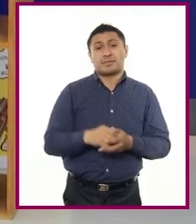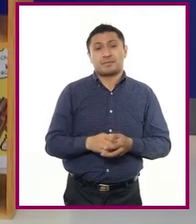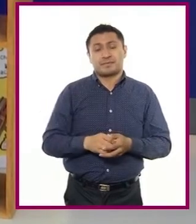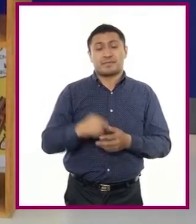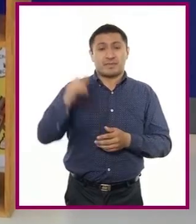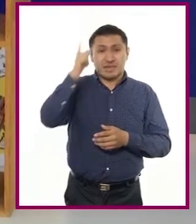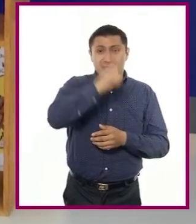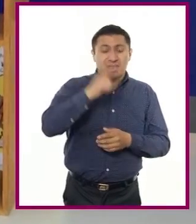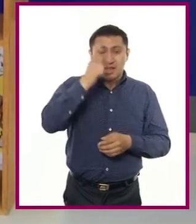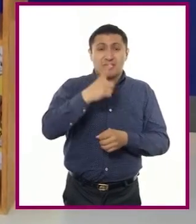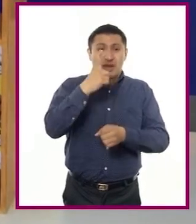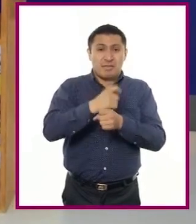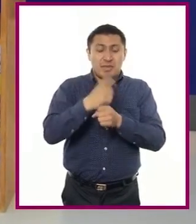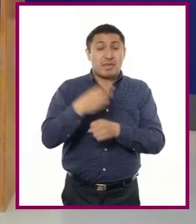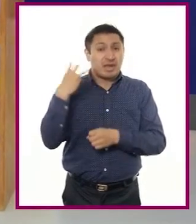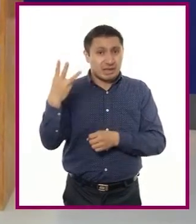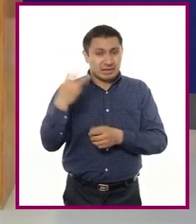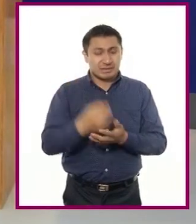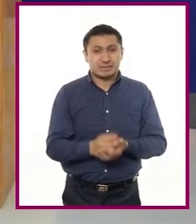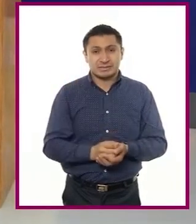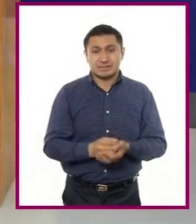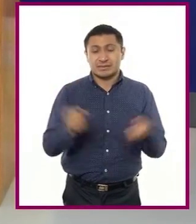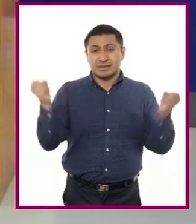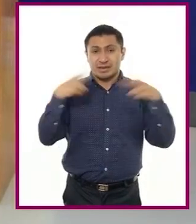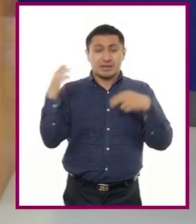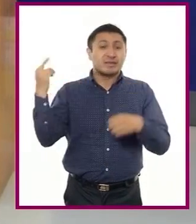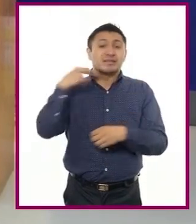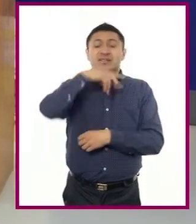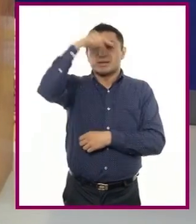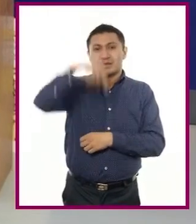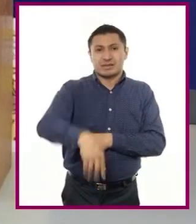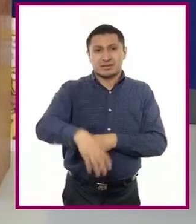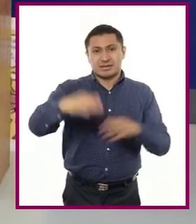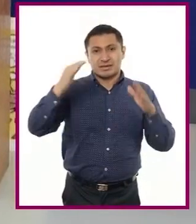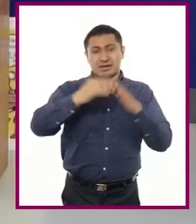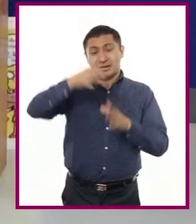Lengua Materna 3. Nos vemos pronto aquí